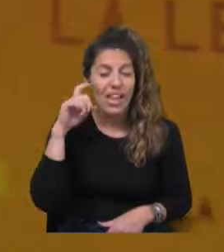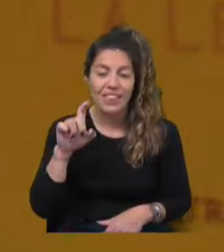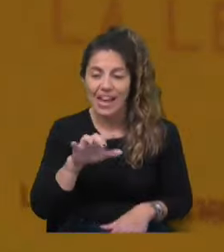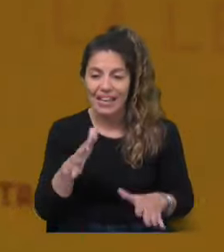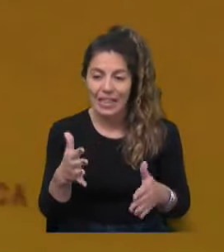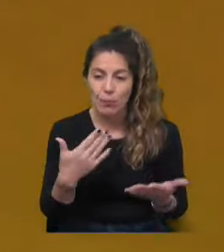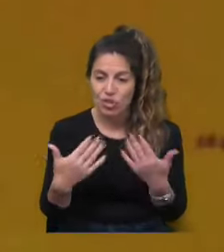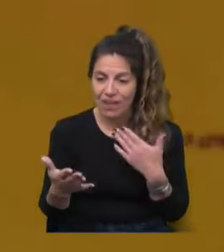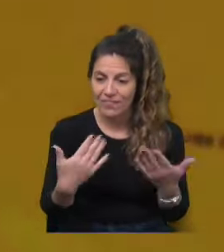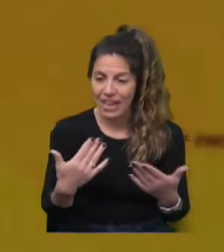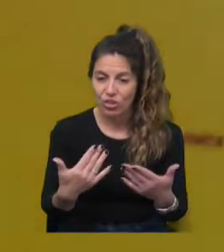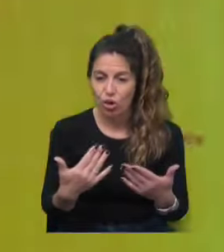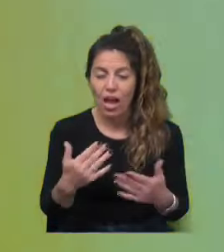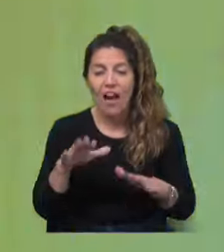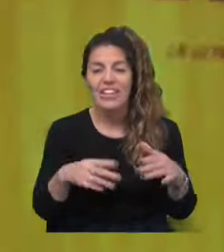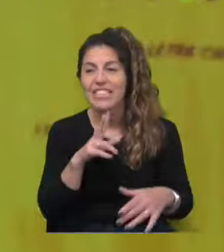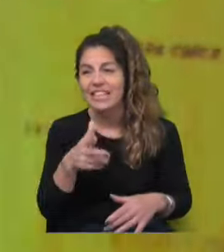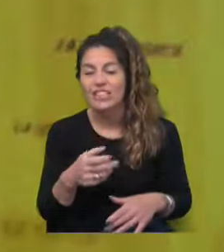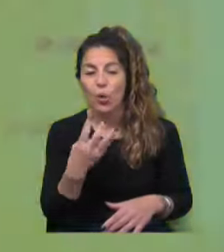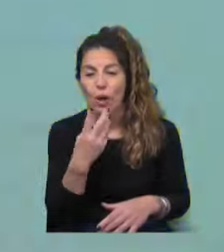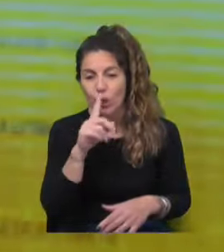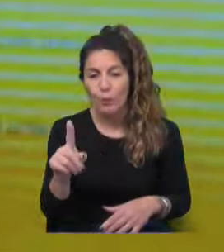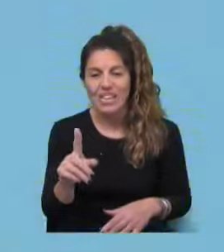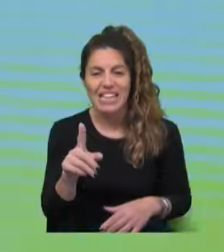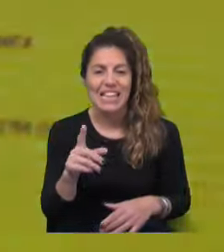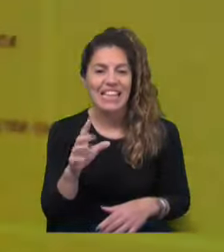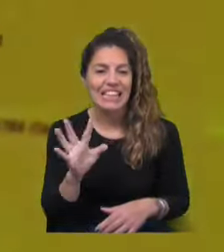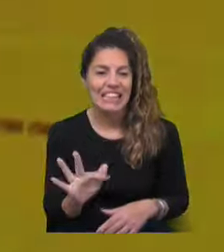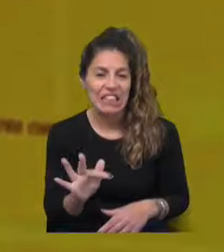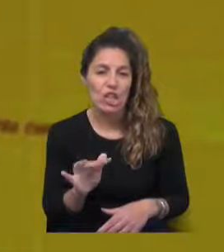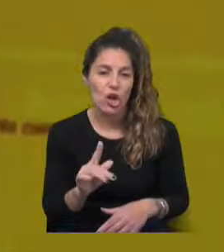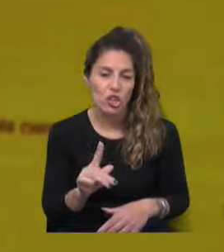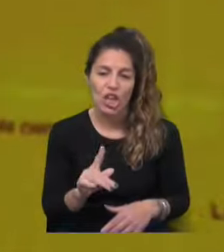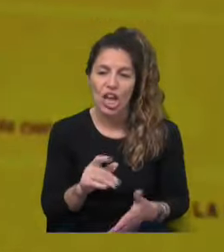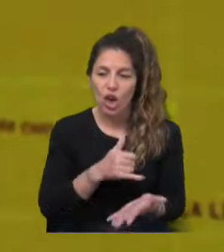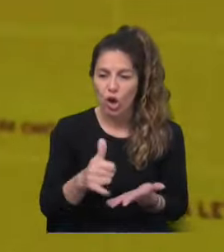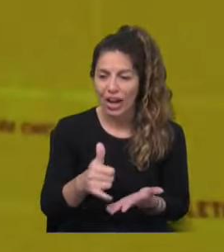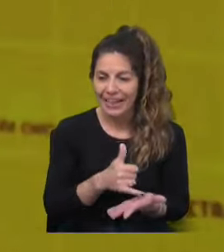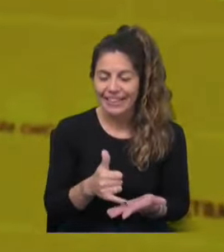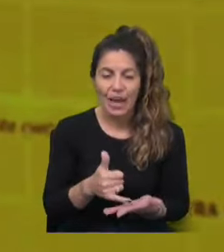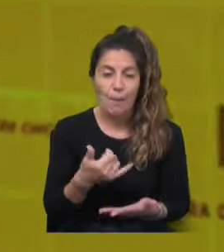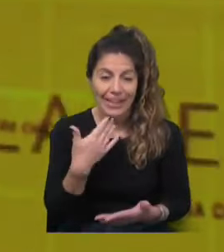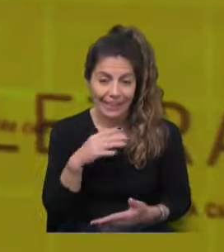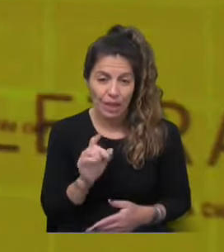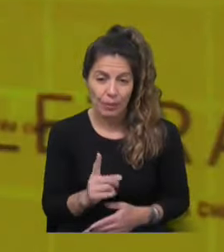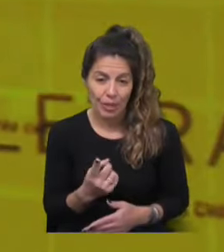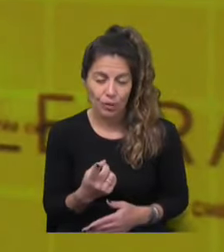lo que estamos hablando, ¿no? Porque uno a veces dice, bueno, 4.000 kilos de cocaína, sí, para dimensionar, eso por un lado,